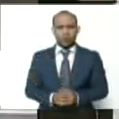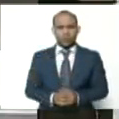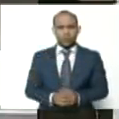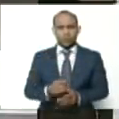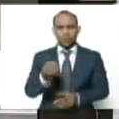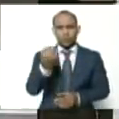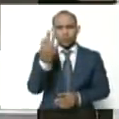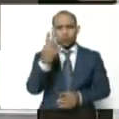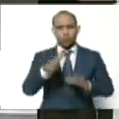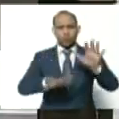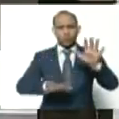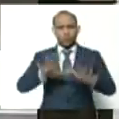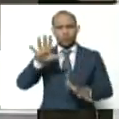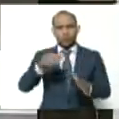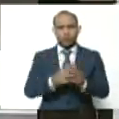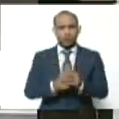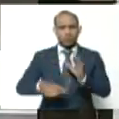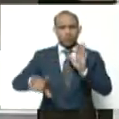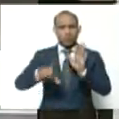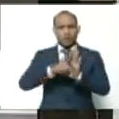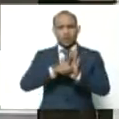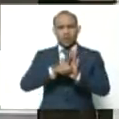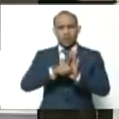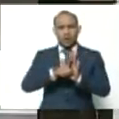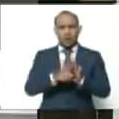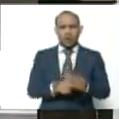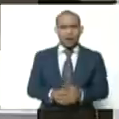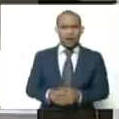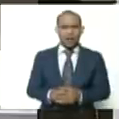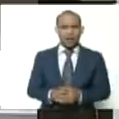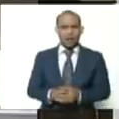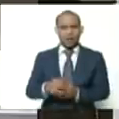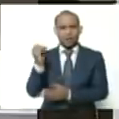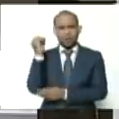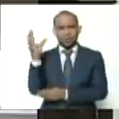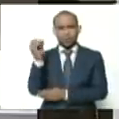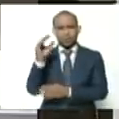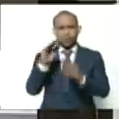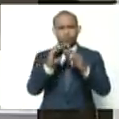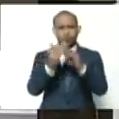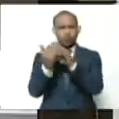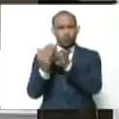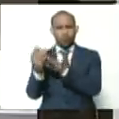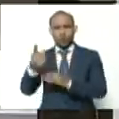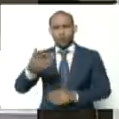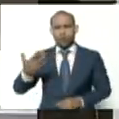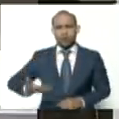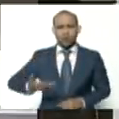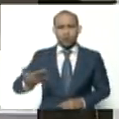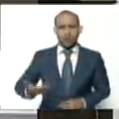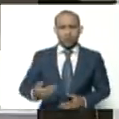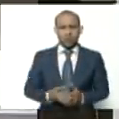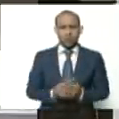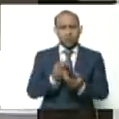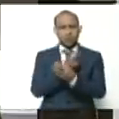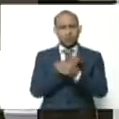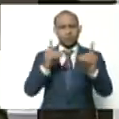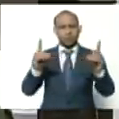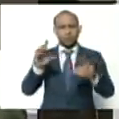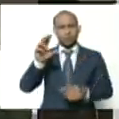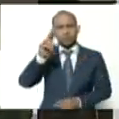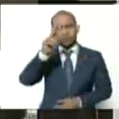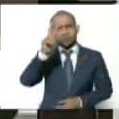Número 15, la ley orgánica del Parlamento Comunal, Naguará. ¿Qué importancia tiene esto para democratizar